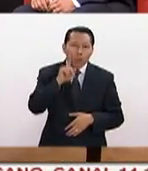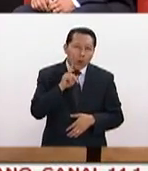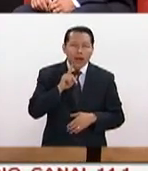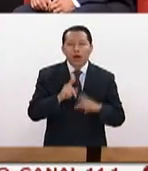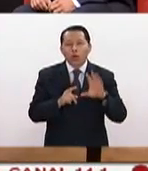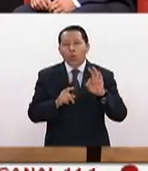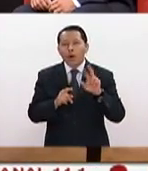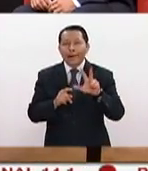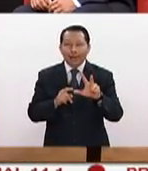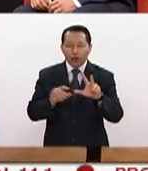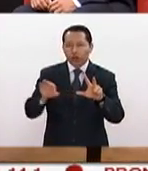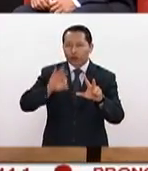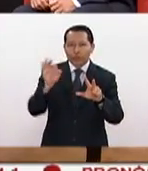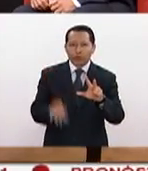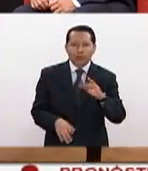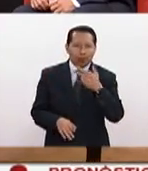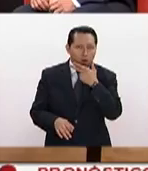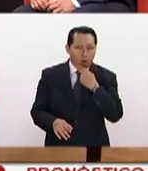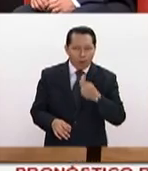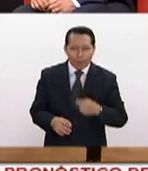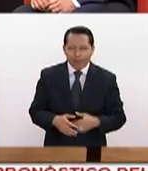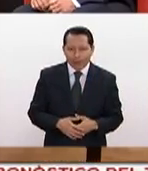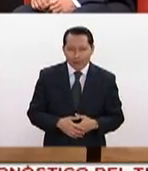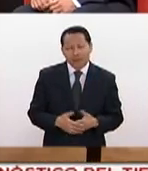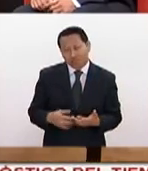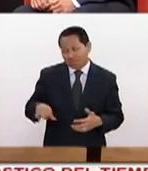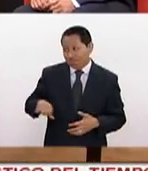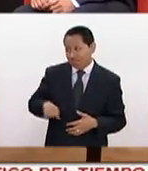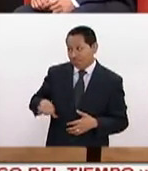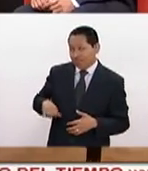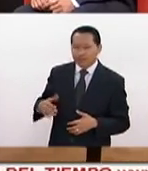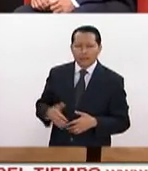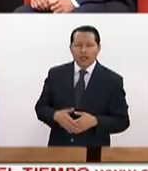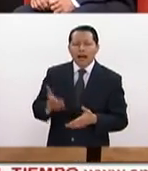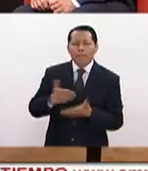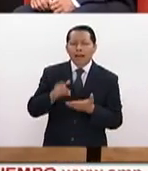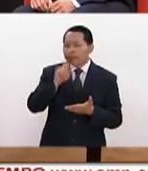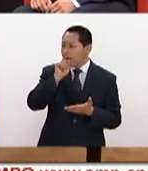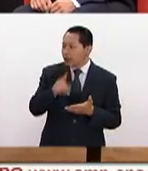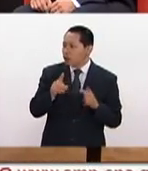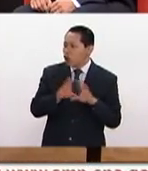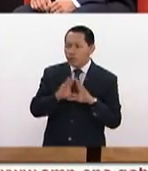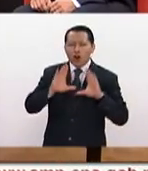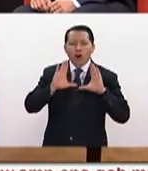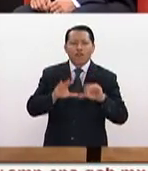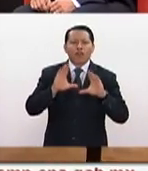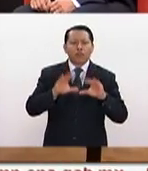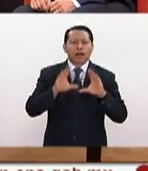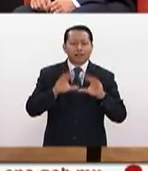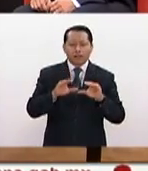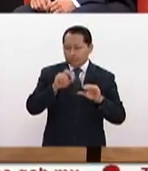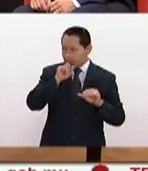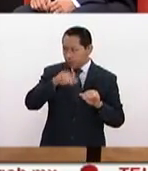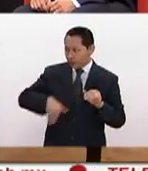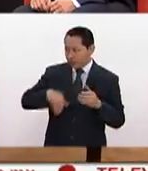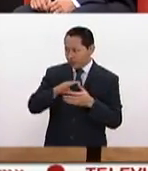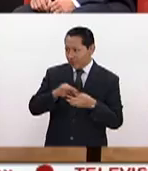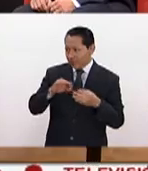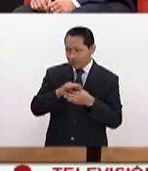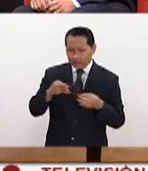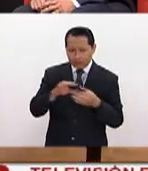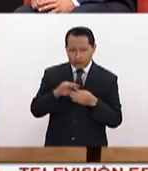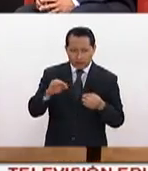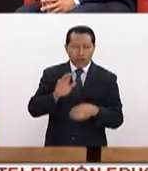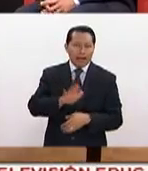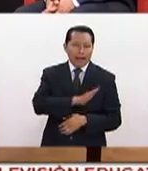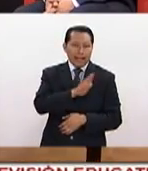y un 48% de chicos. Pues es interesante. Y además de, por supuesto, esta formación que usted nos dice de